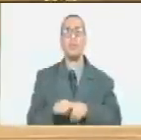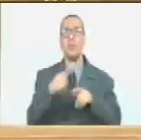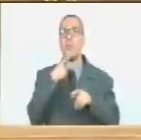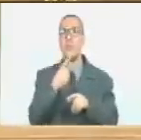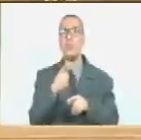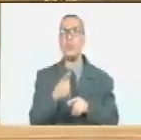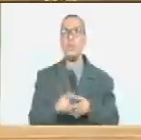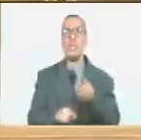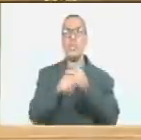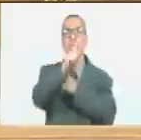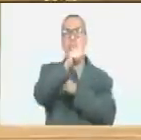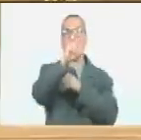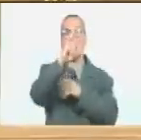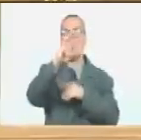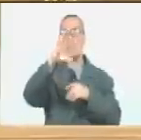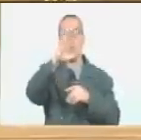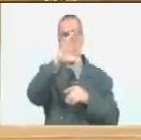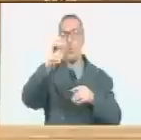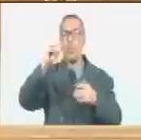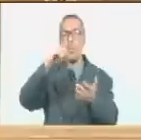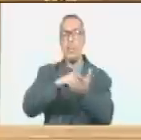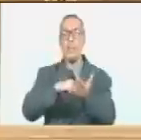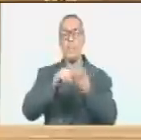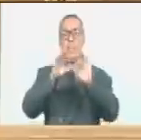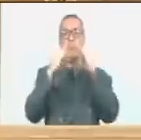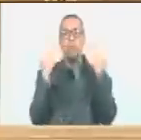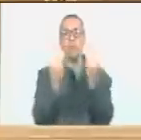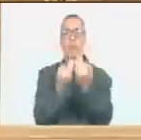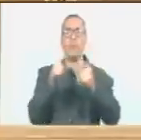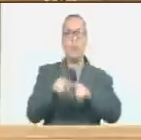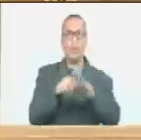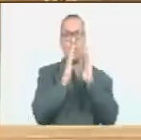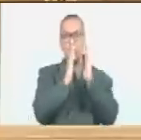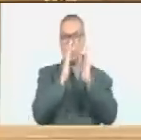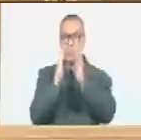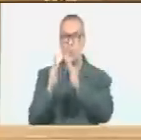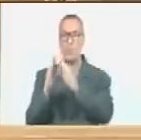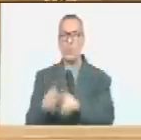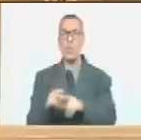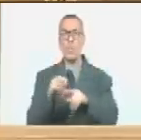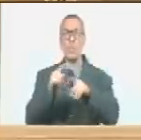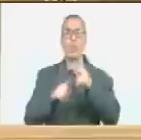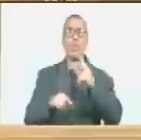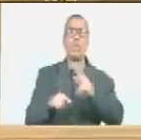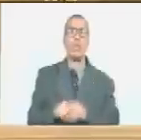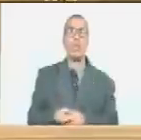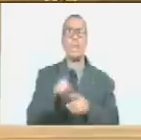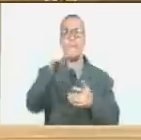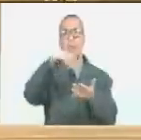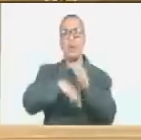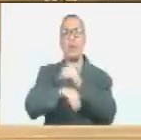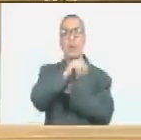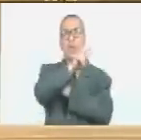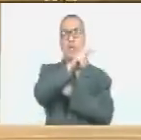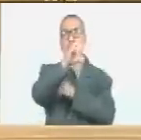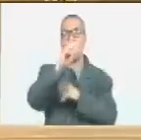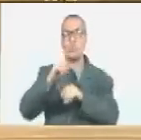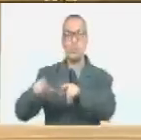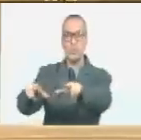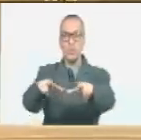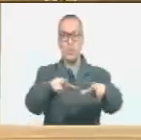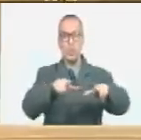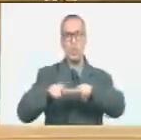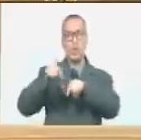expresan 150.000 familias que están organizadas en aproximadamente 1.200 terrenos